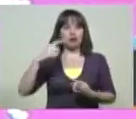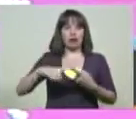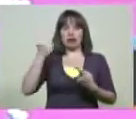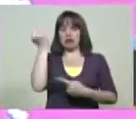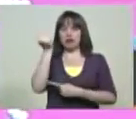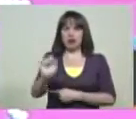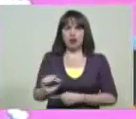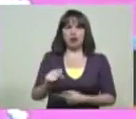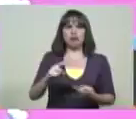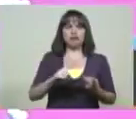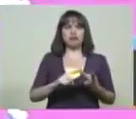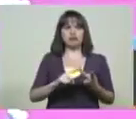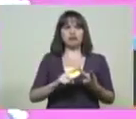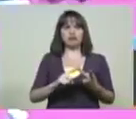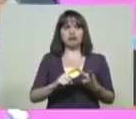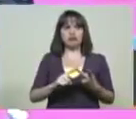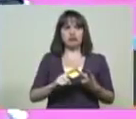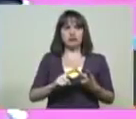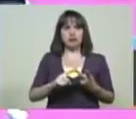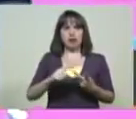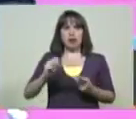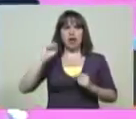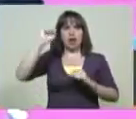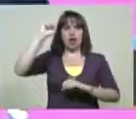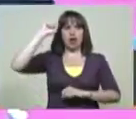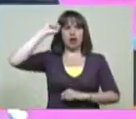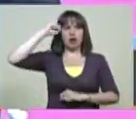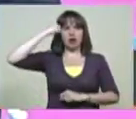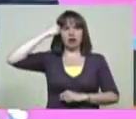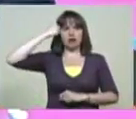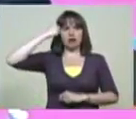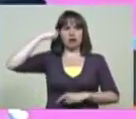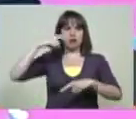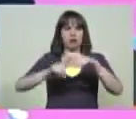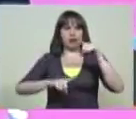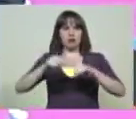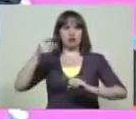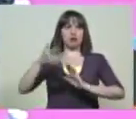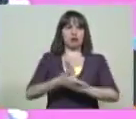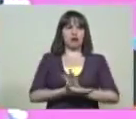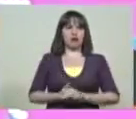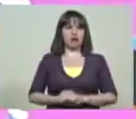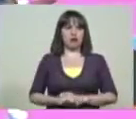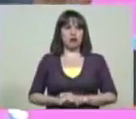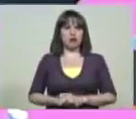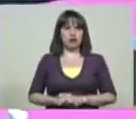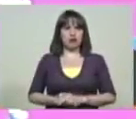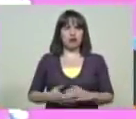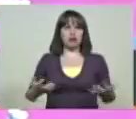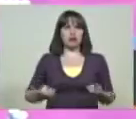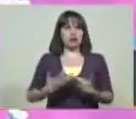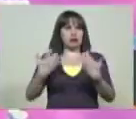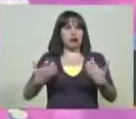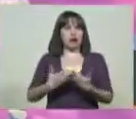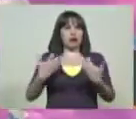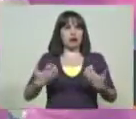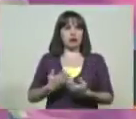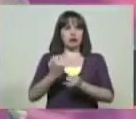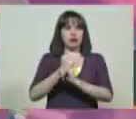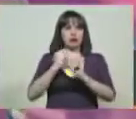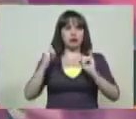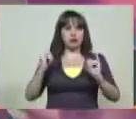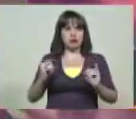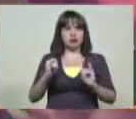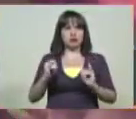de nuestros héroes afrodescendientes desde la lucha por la independencia liderada por